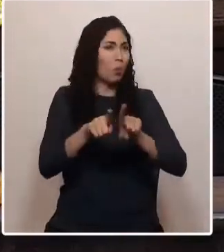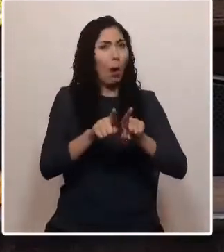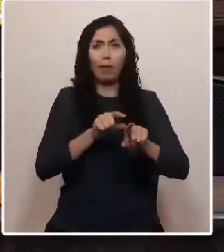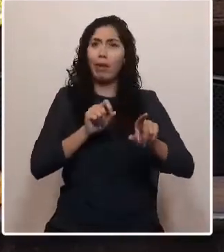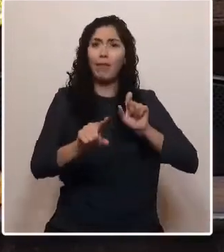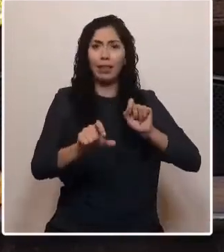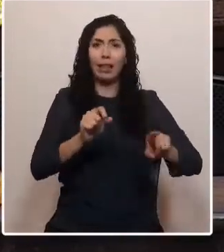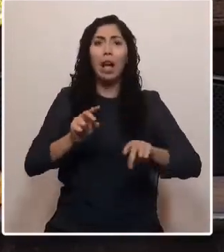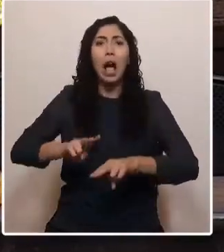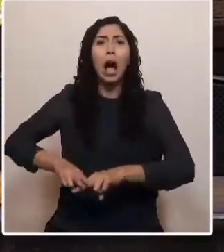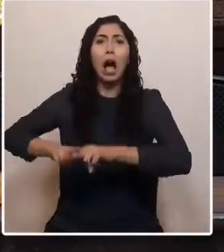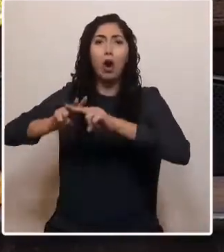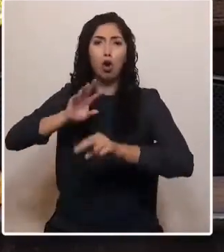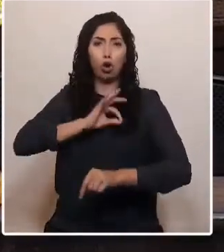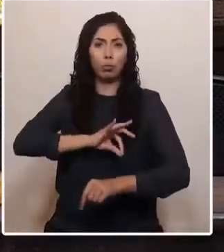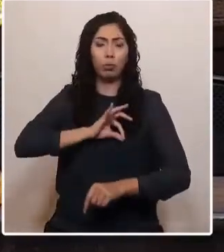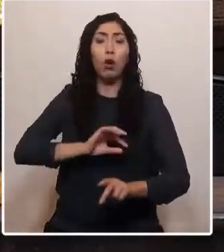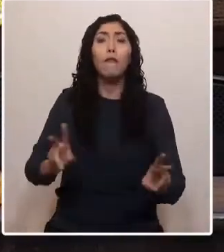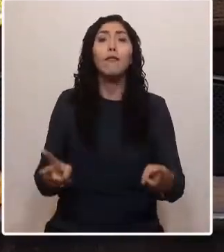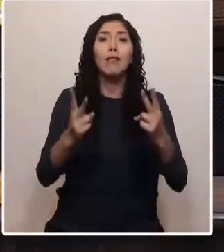y viva Carabineros de Chile.